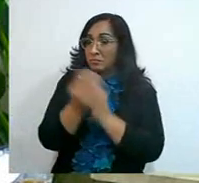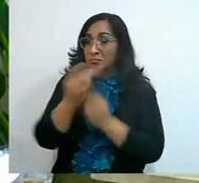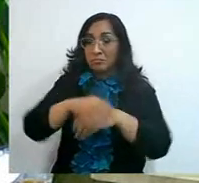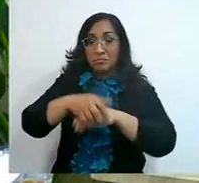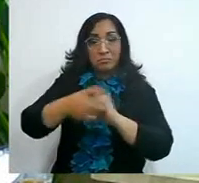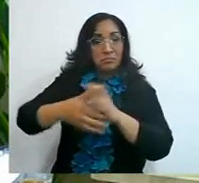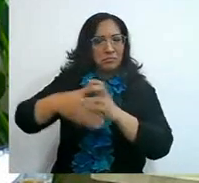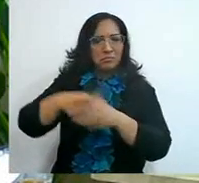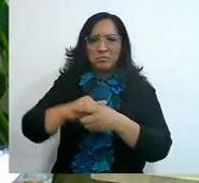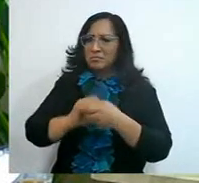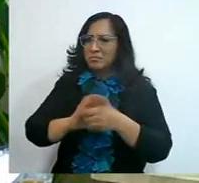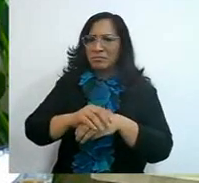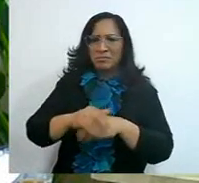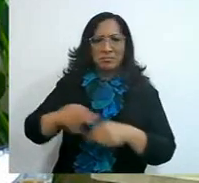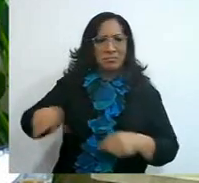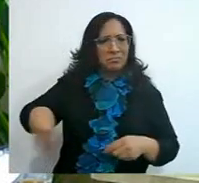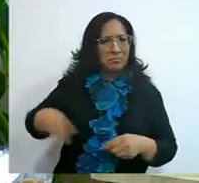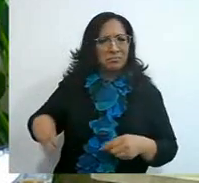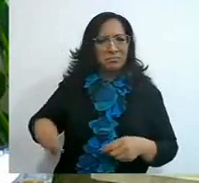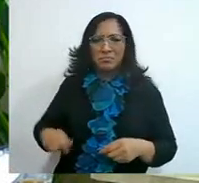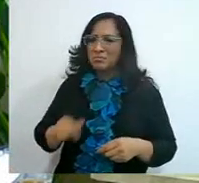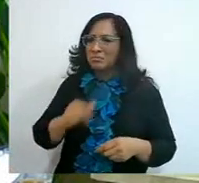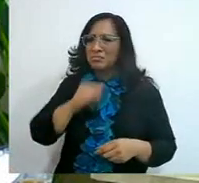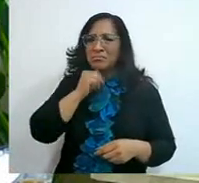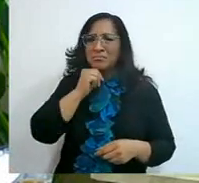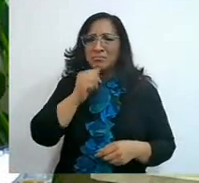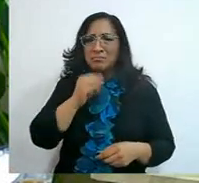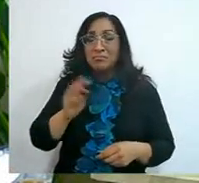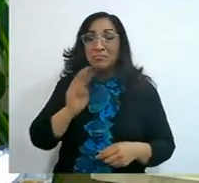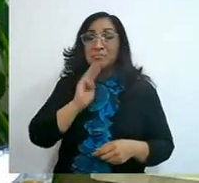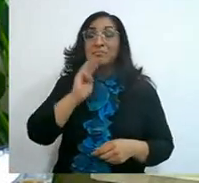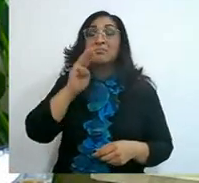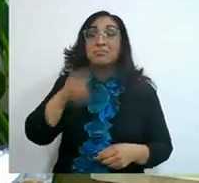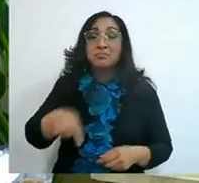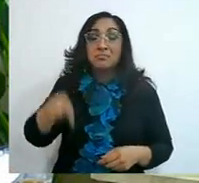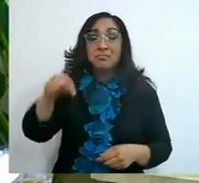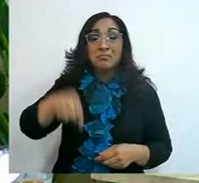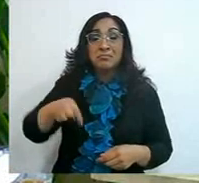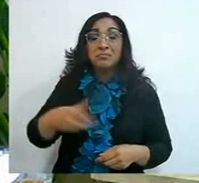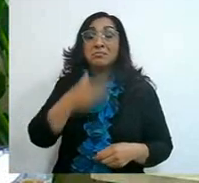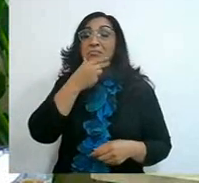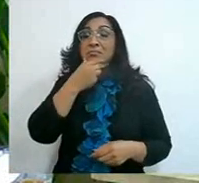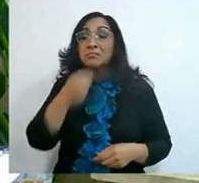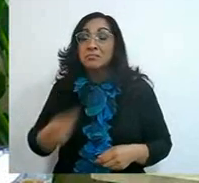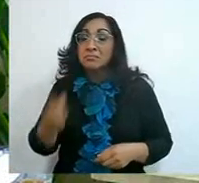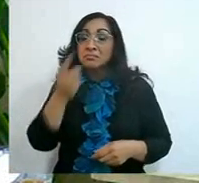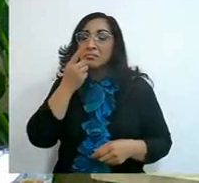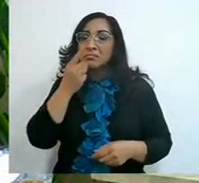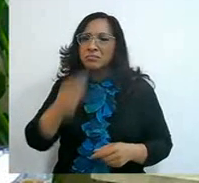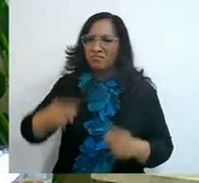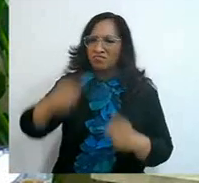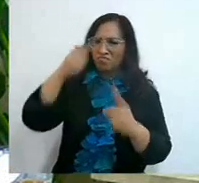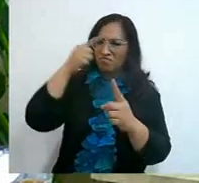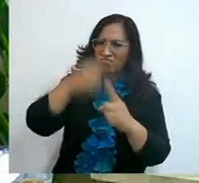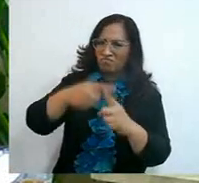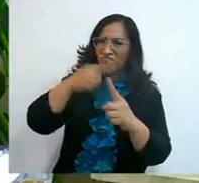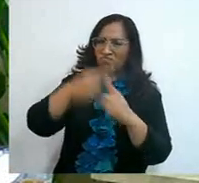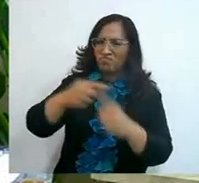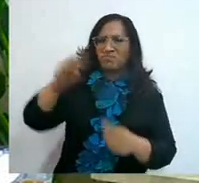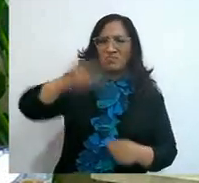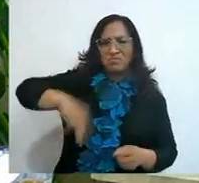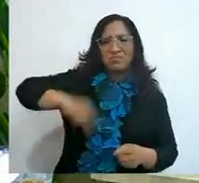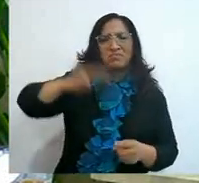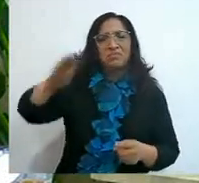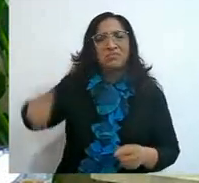malo en este hombre. Y decía el pueblo, ¡crucifícale! ¿Por qué? Porque estaban los